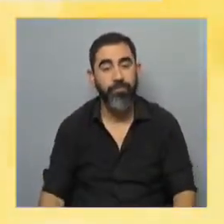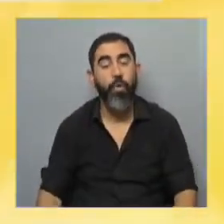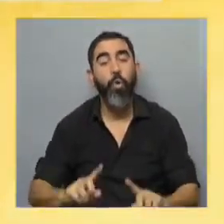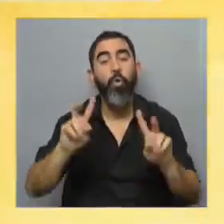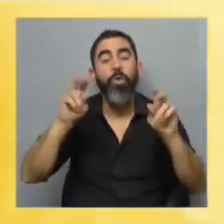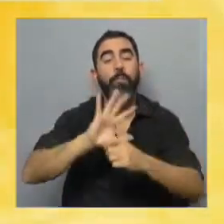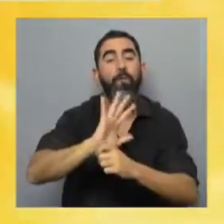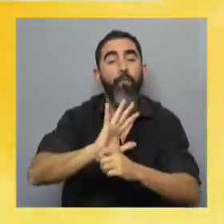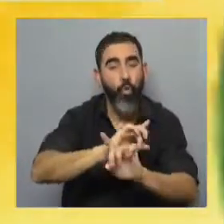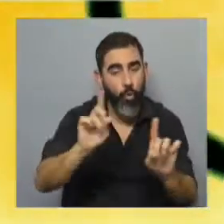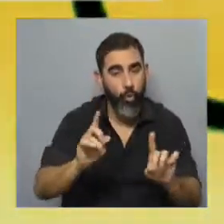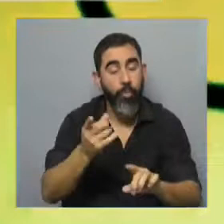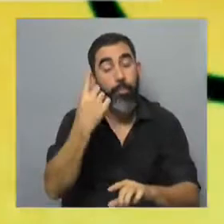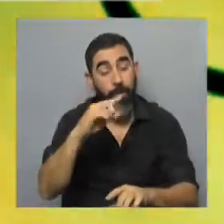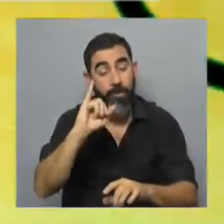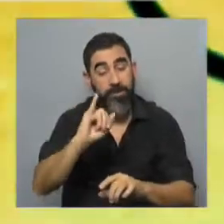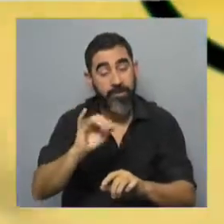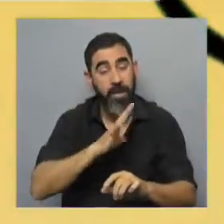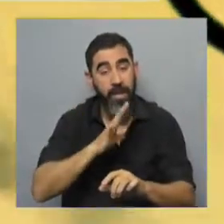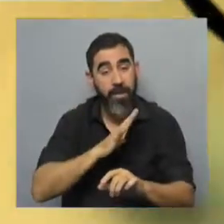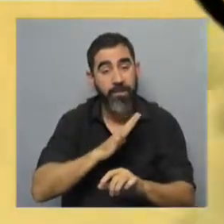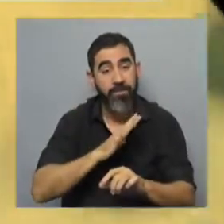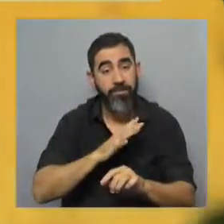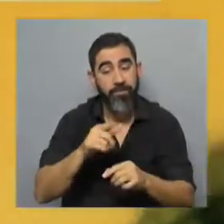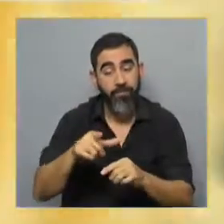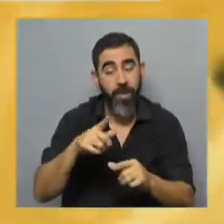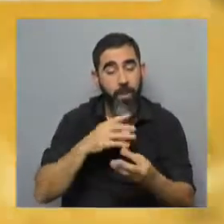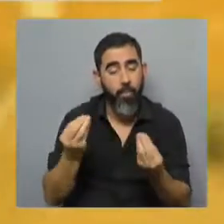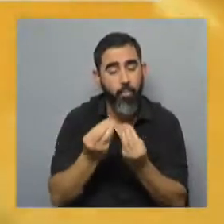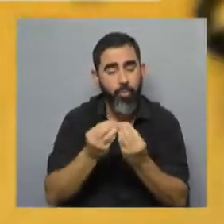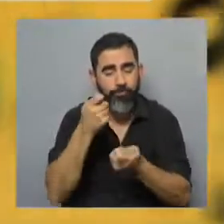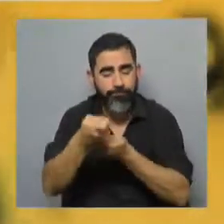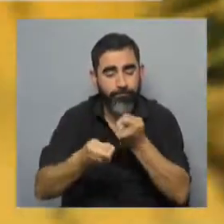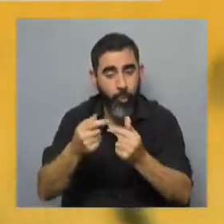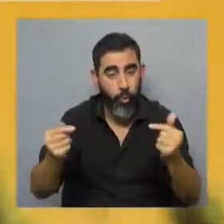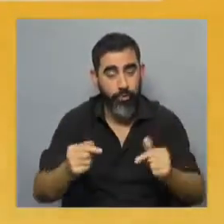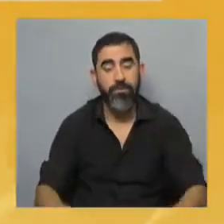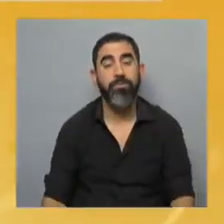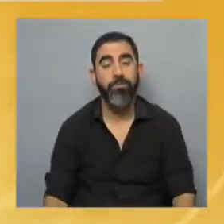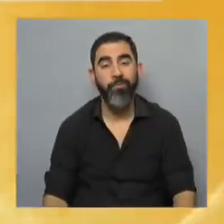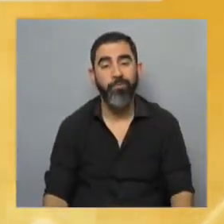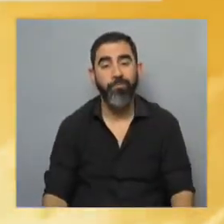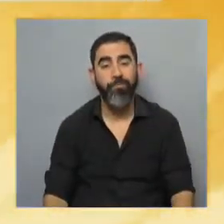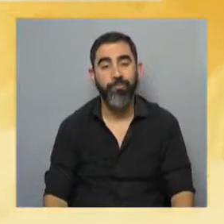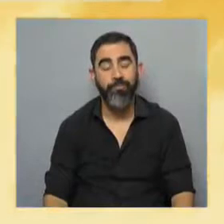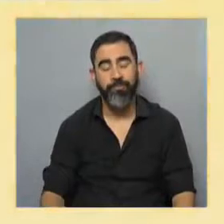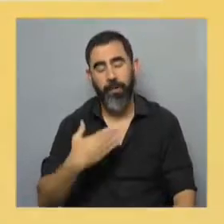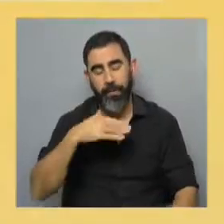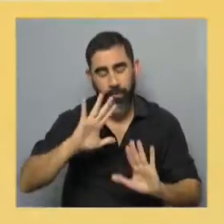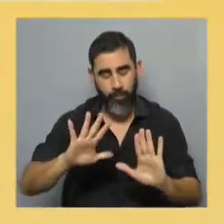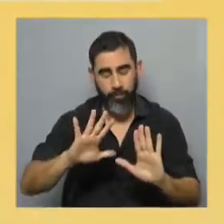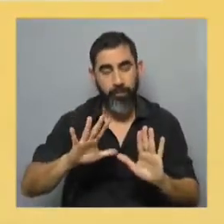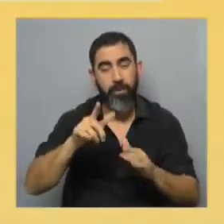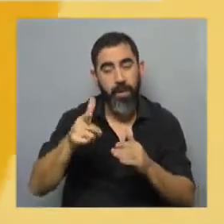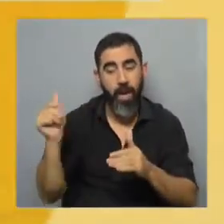biológico, que están como fertilizadas con esa gran cantidad de nutrientes. Ahí está. A ver si entiendo bien el ciclo. Aparece